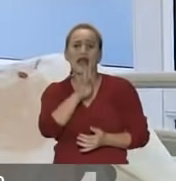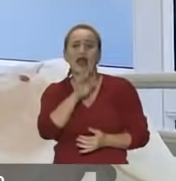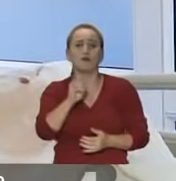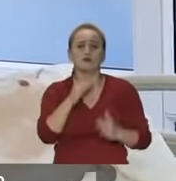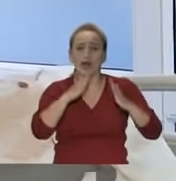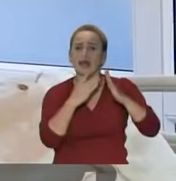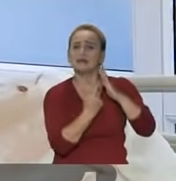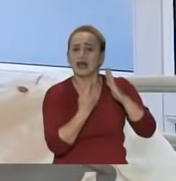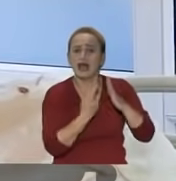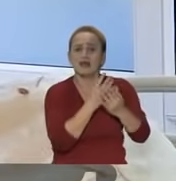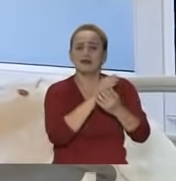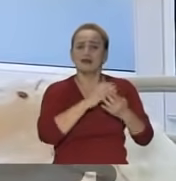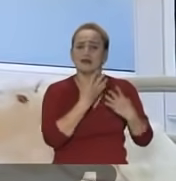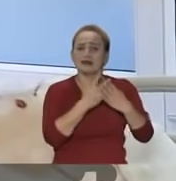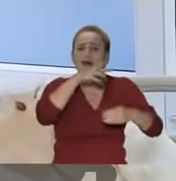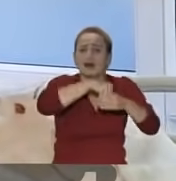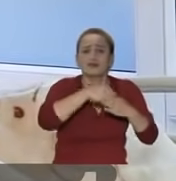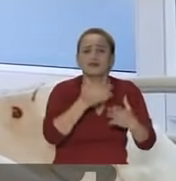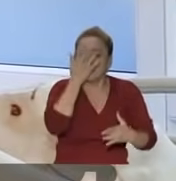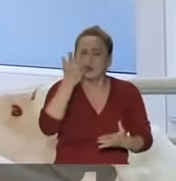casa.